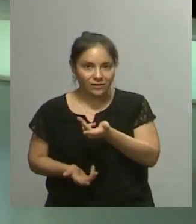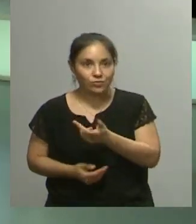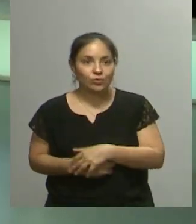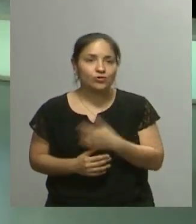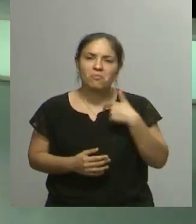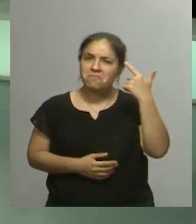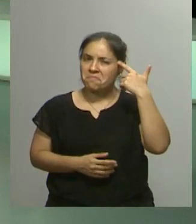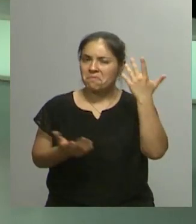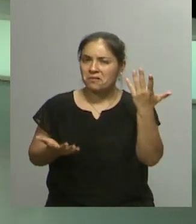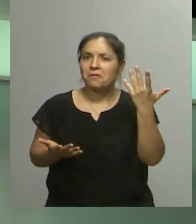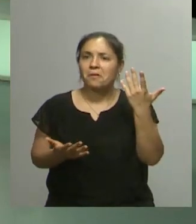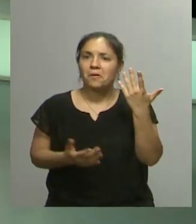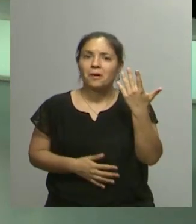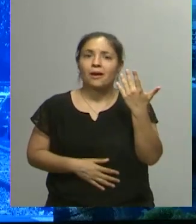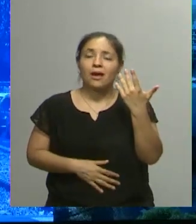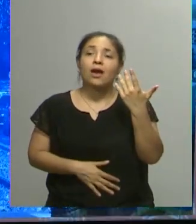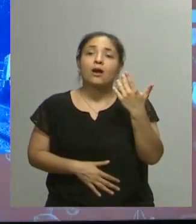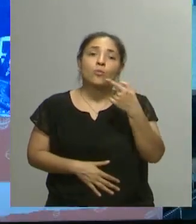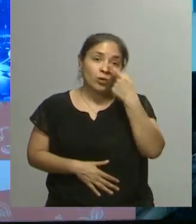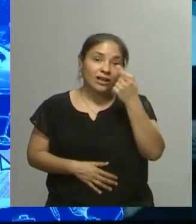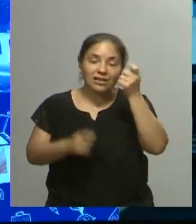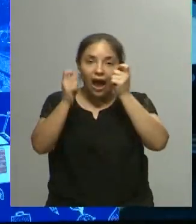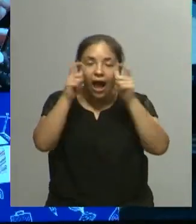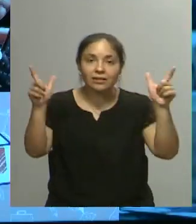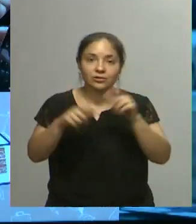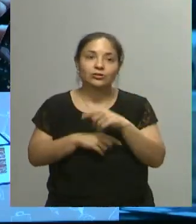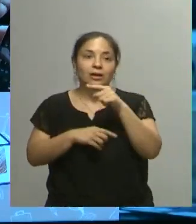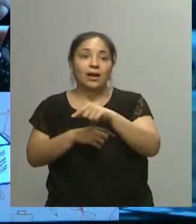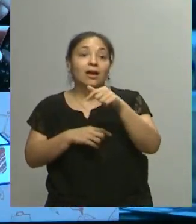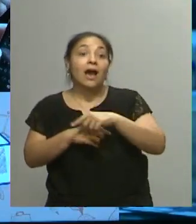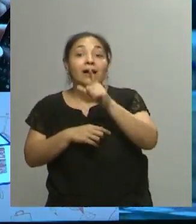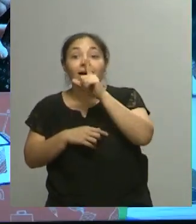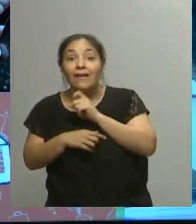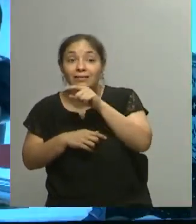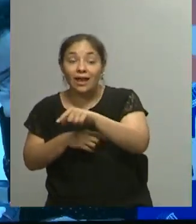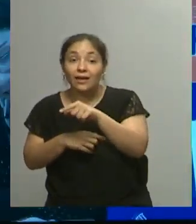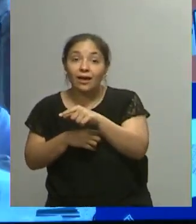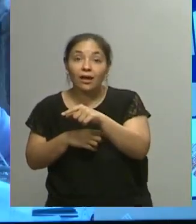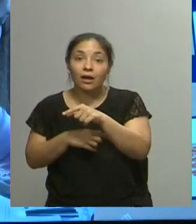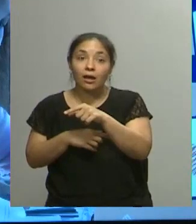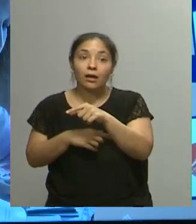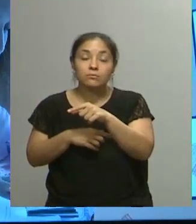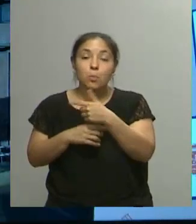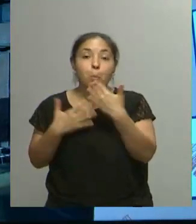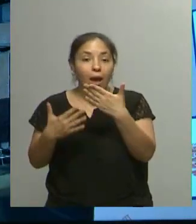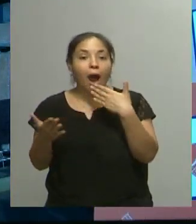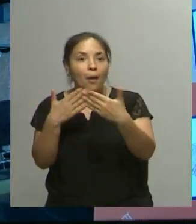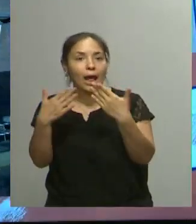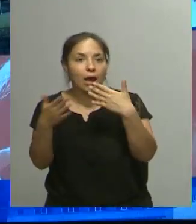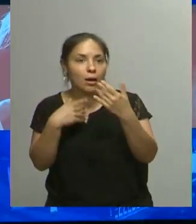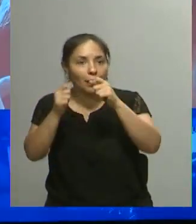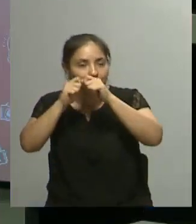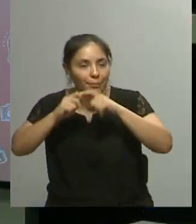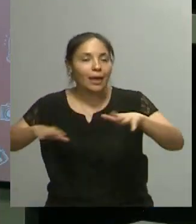buenísimo... sobre las que está buenísimo poner el foco y que Qatar nos da la oportunidad de hablar sobre estos temas, pero hay otras cosas que también parece